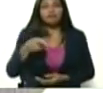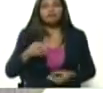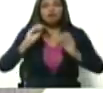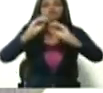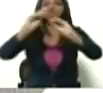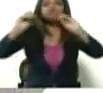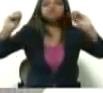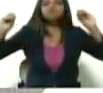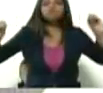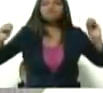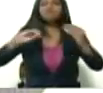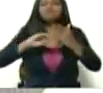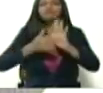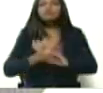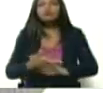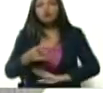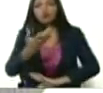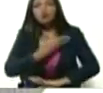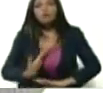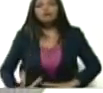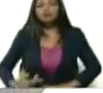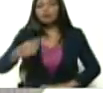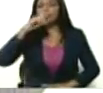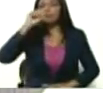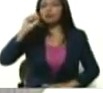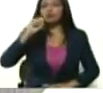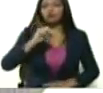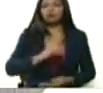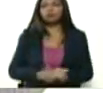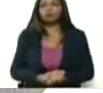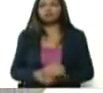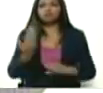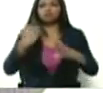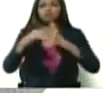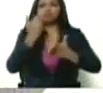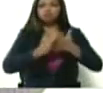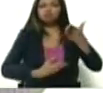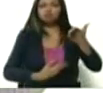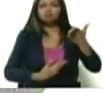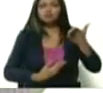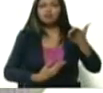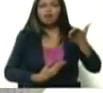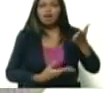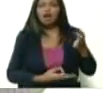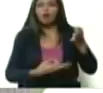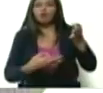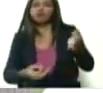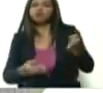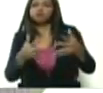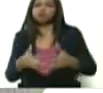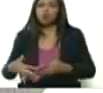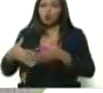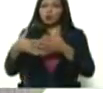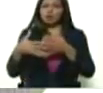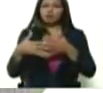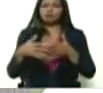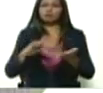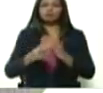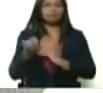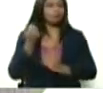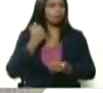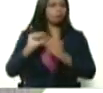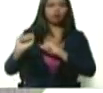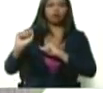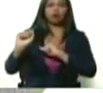atención. Hoy el presidente Nicolás Maduro envió una carta al pueblo de los Estados Unidos